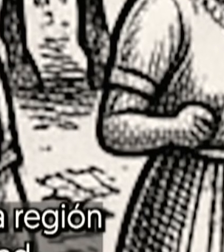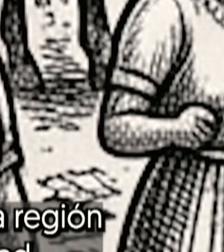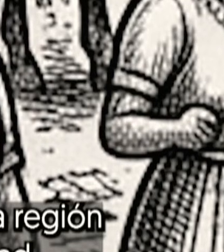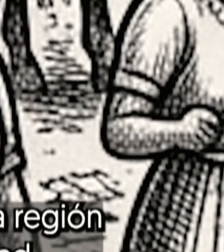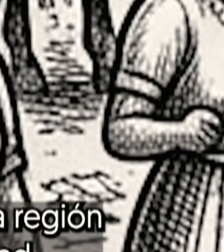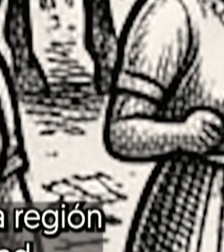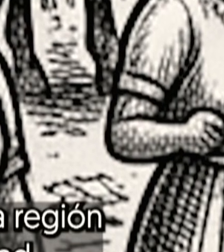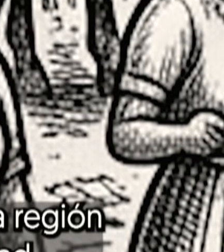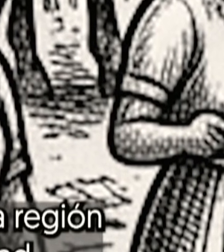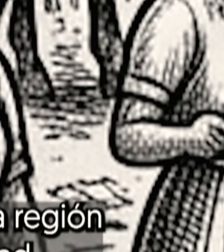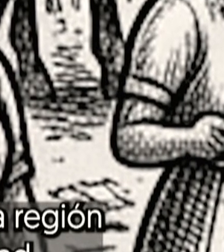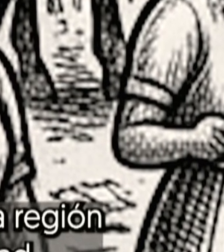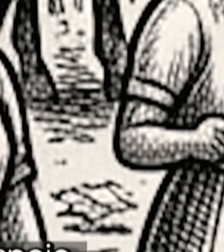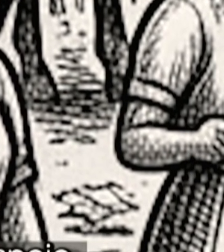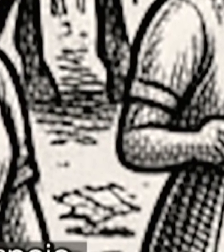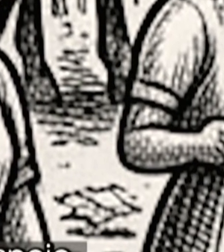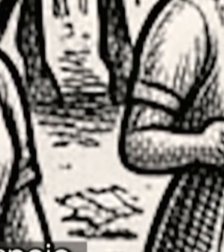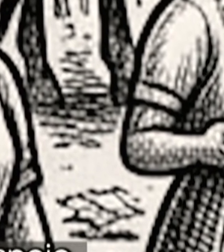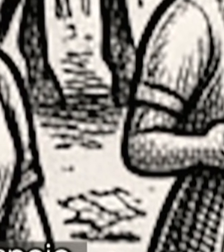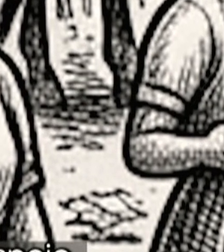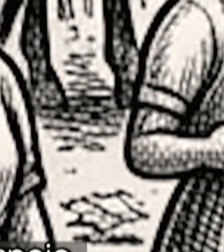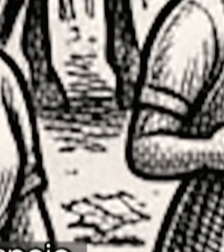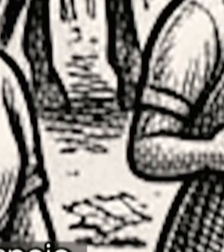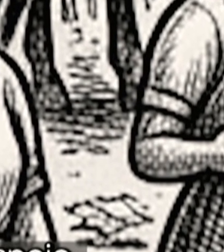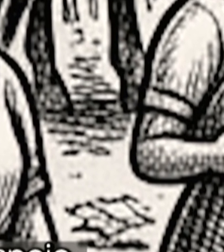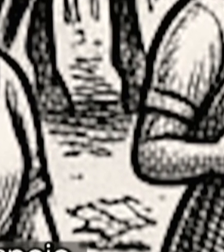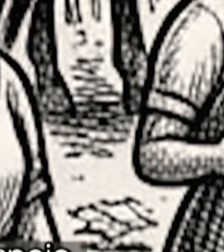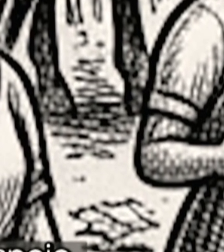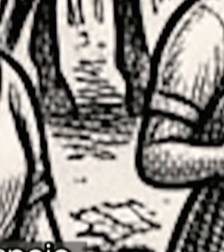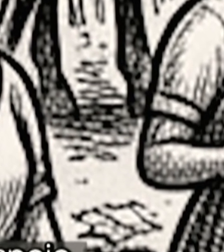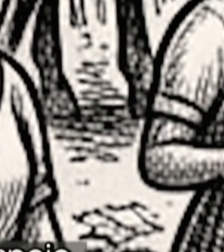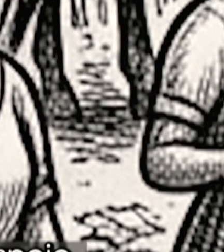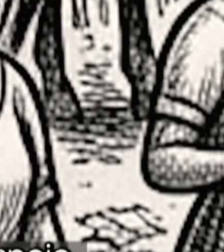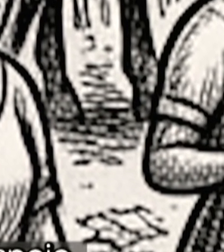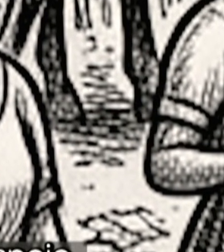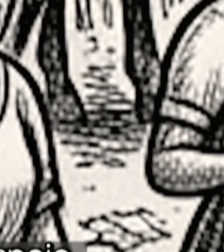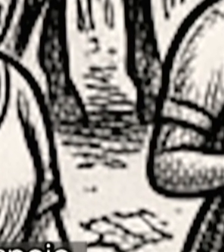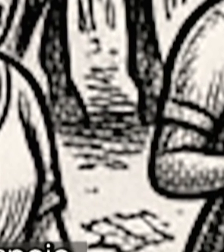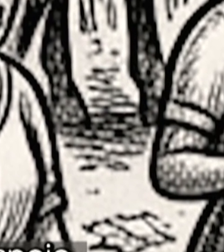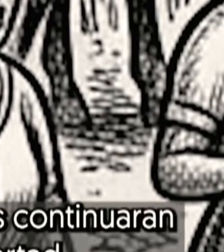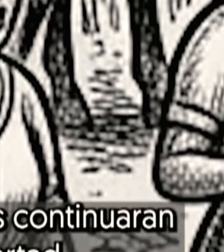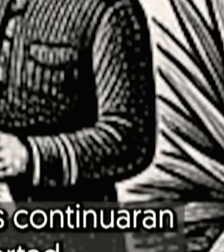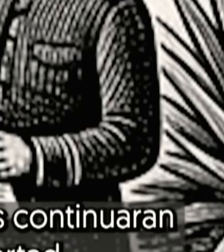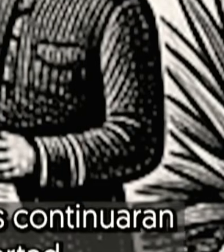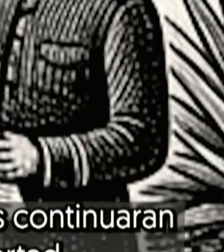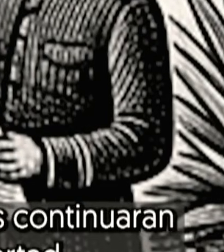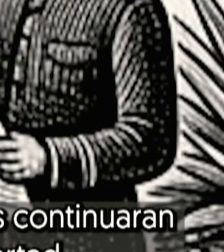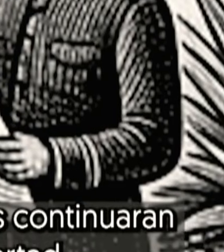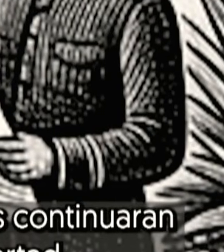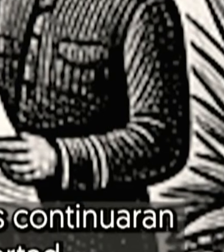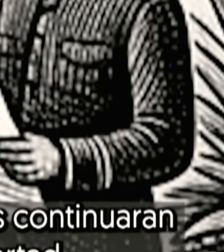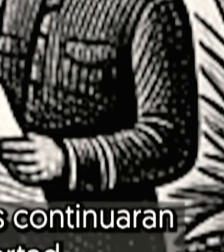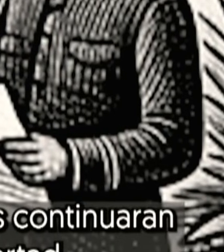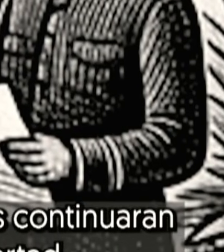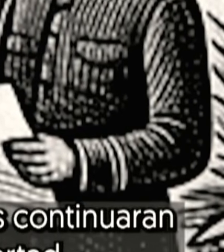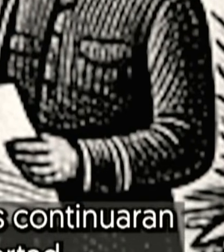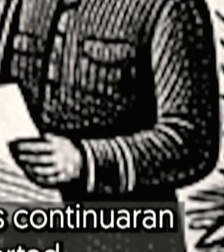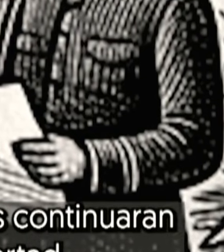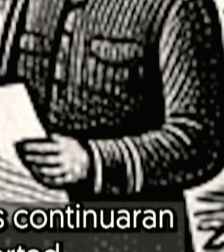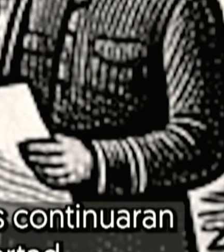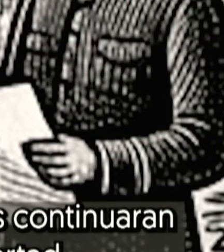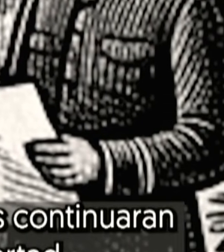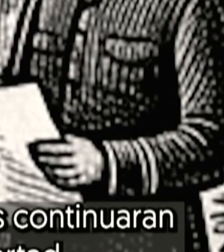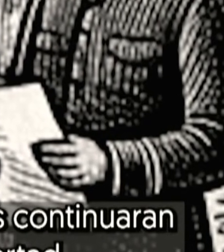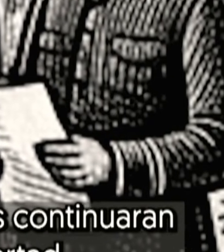Chalco fue un ejemplo de dignidad y resistencia frente a la opresión y el despojo. Sirvió como inspiración para que